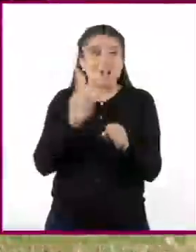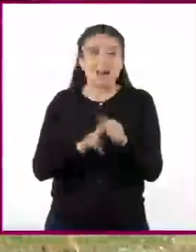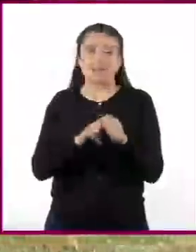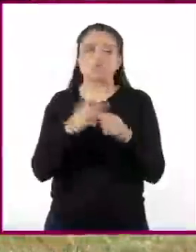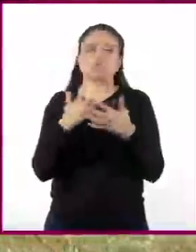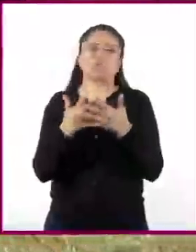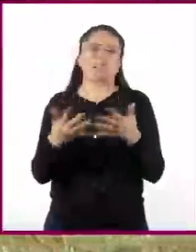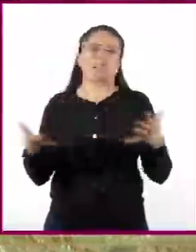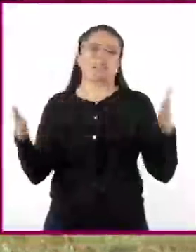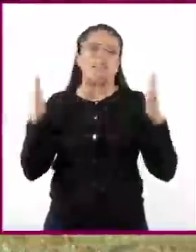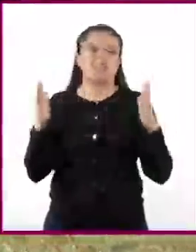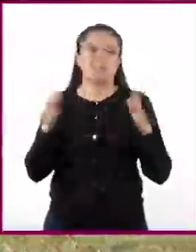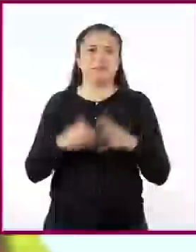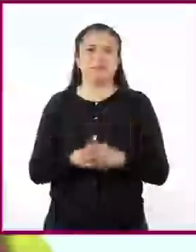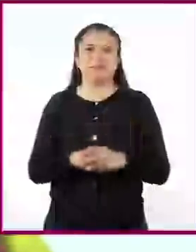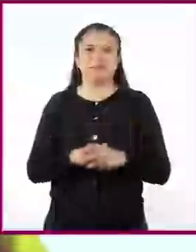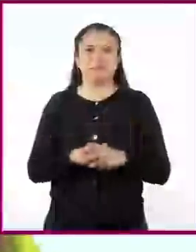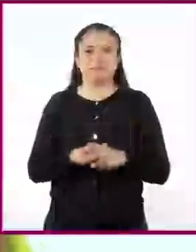estrecha.